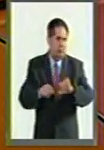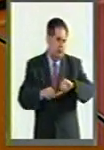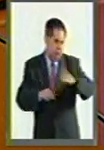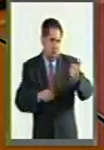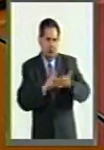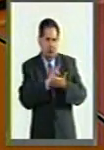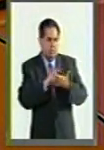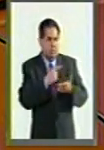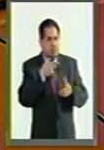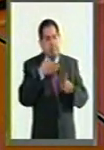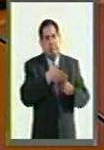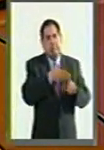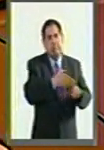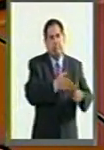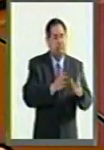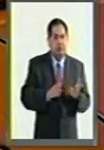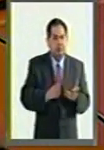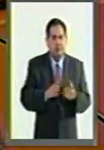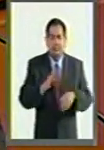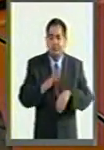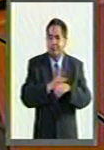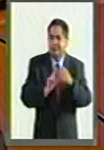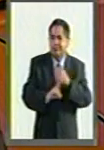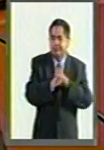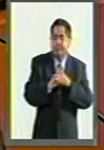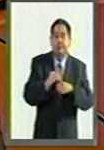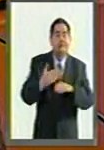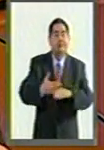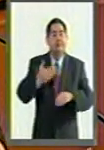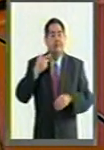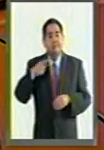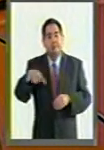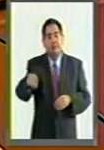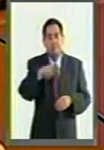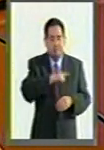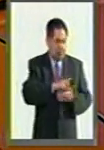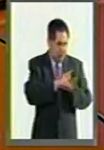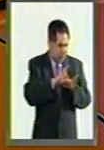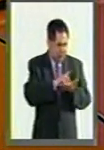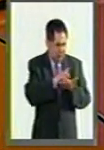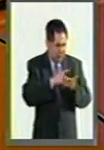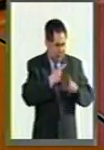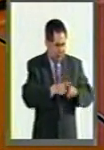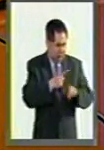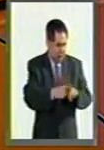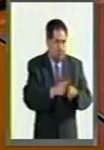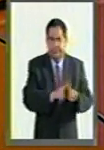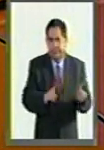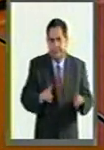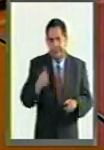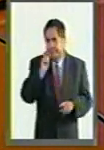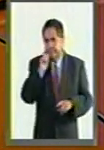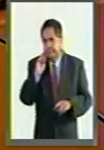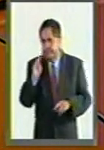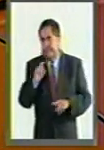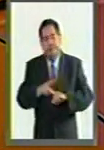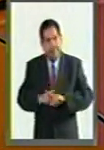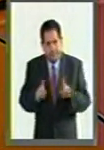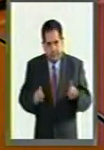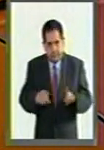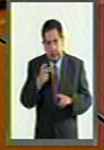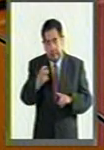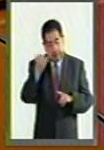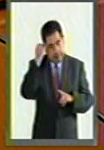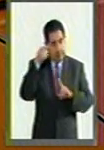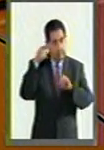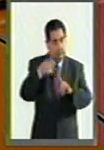marihuana, sino de la política regresiva de drogas. Ese es un asunto